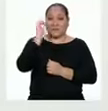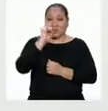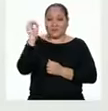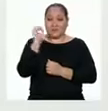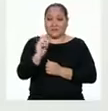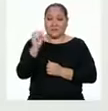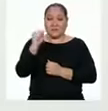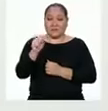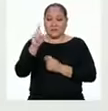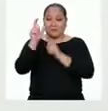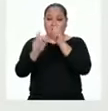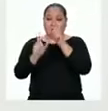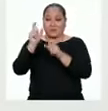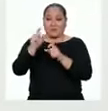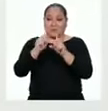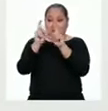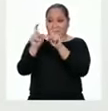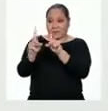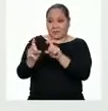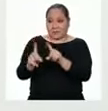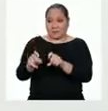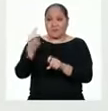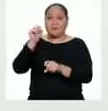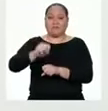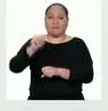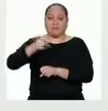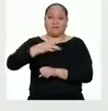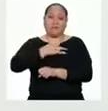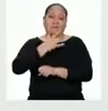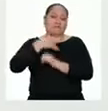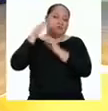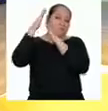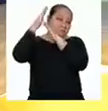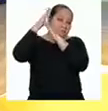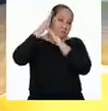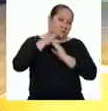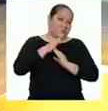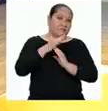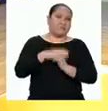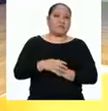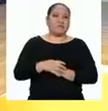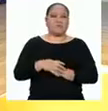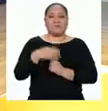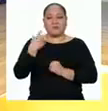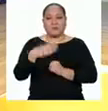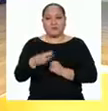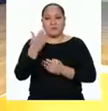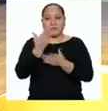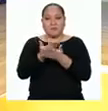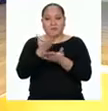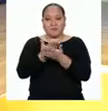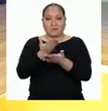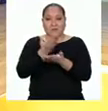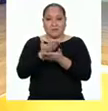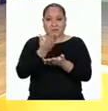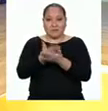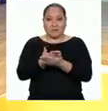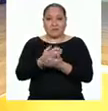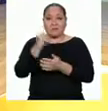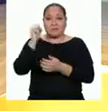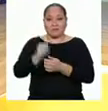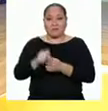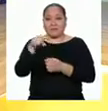67% de nuestros encuestados han sido discriminados en alguna ocasión. Ya tenemos una prueba comprobable de que